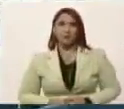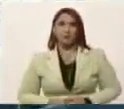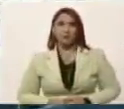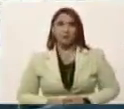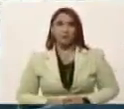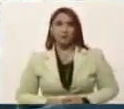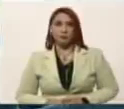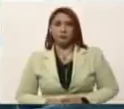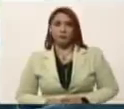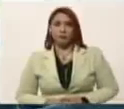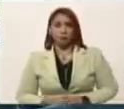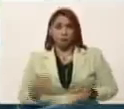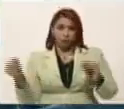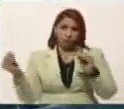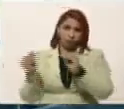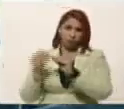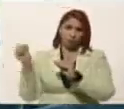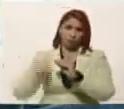¿Correcto?